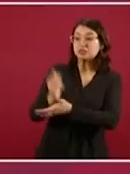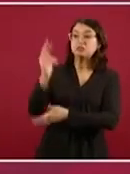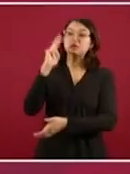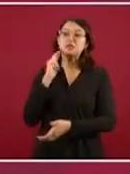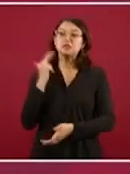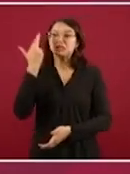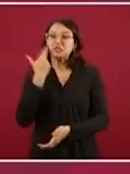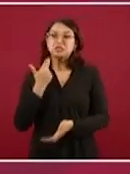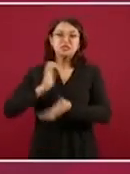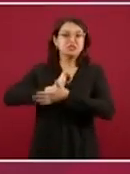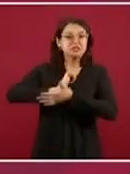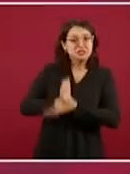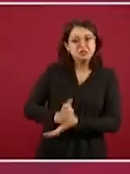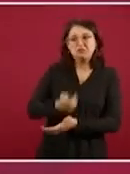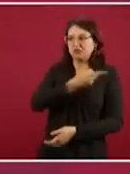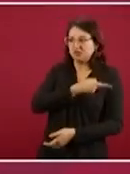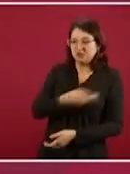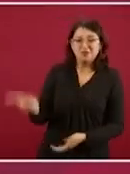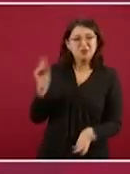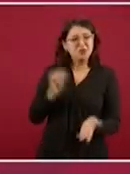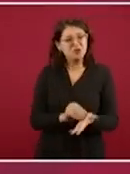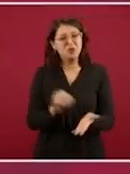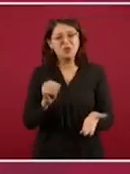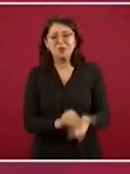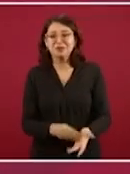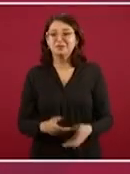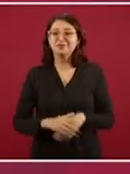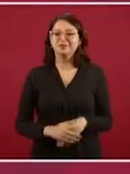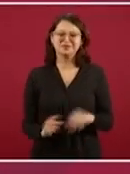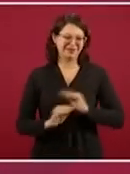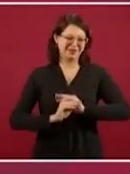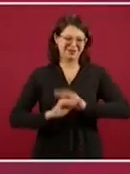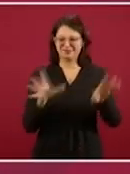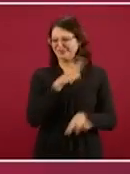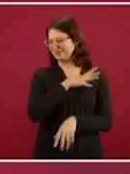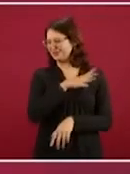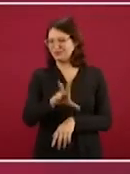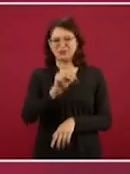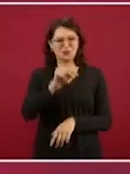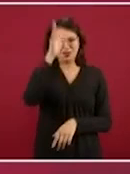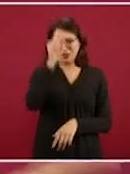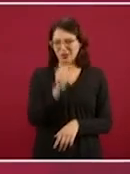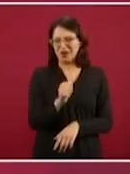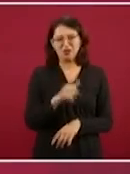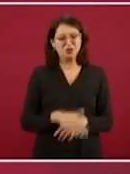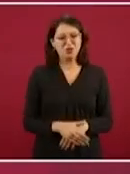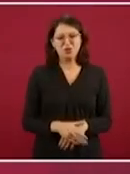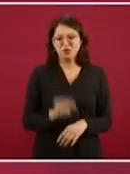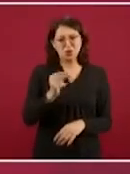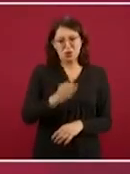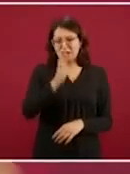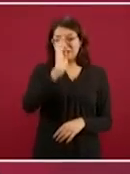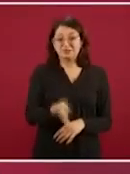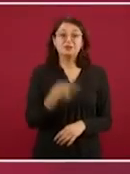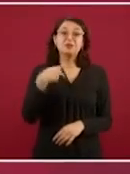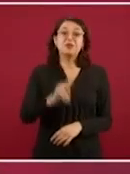Claro que es inaceptable, reprobable, pero hay que